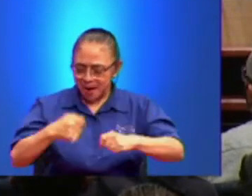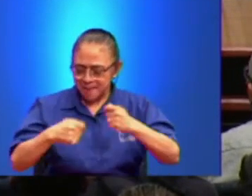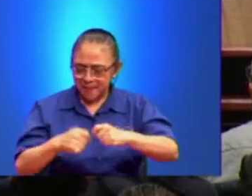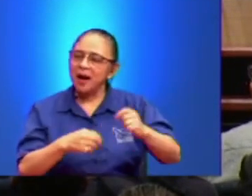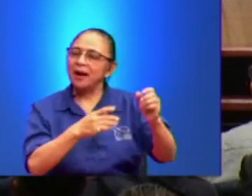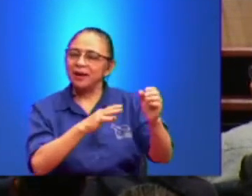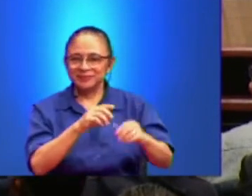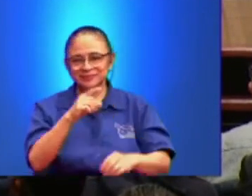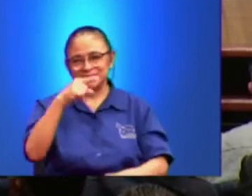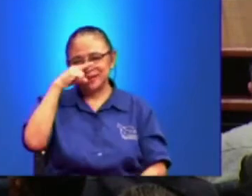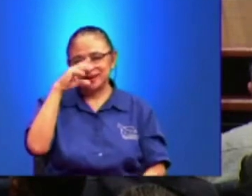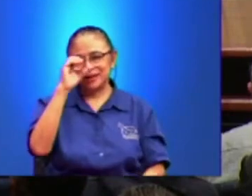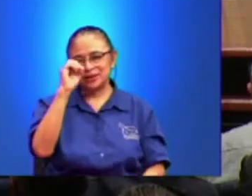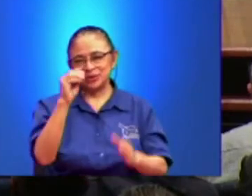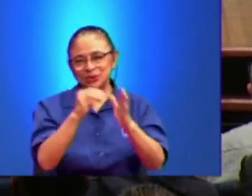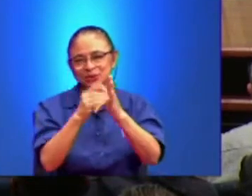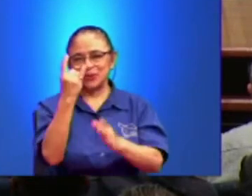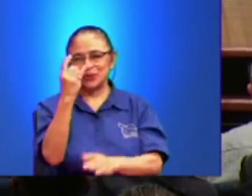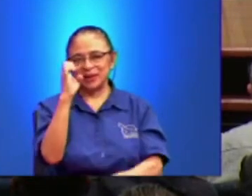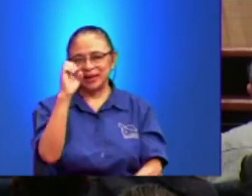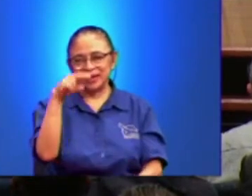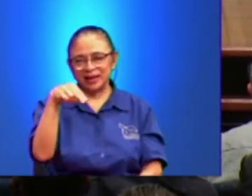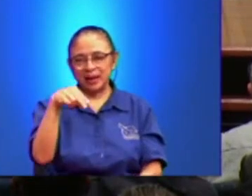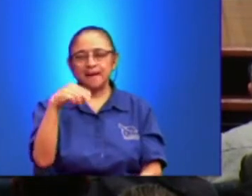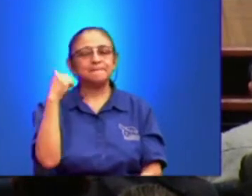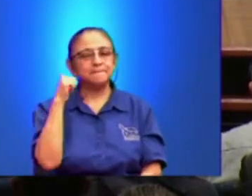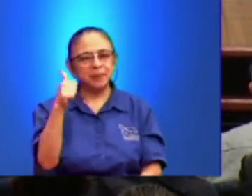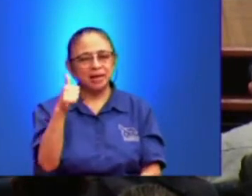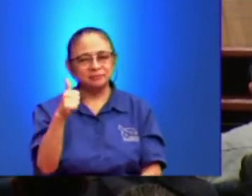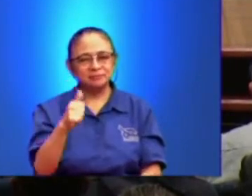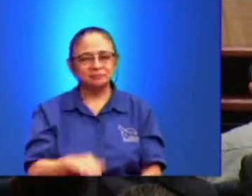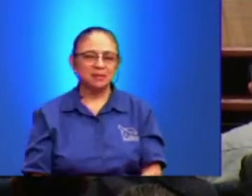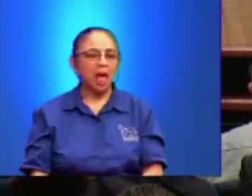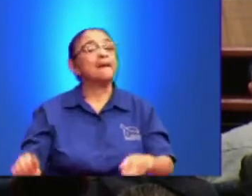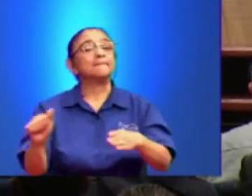bueno va a ir como ese para tocar bien